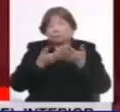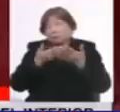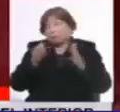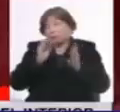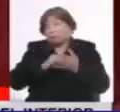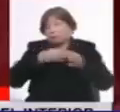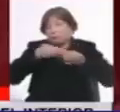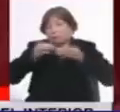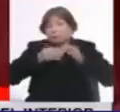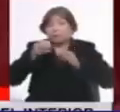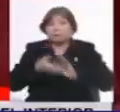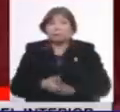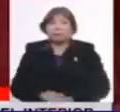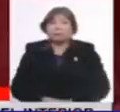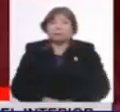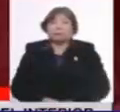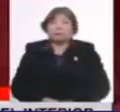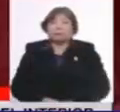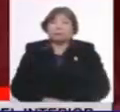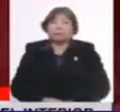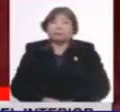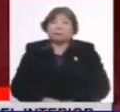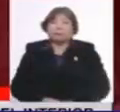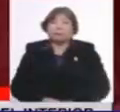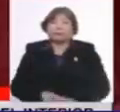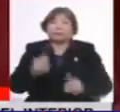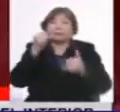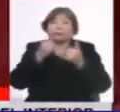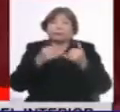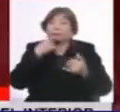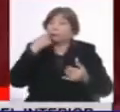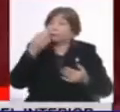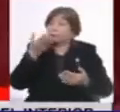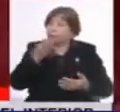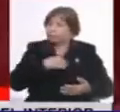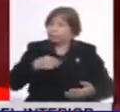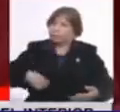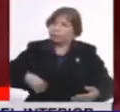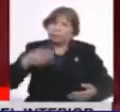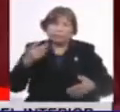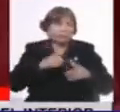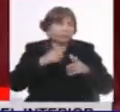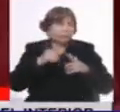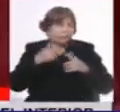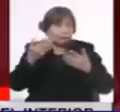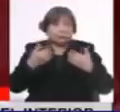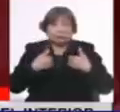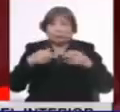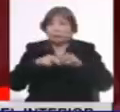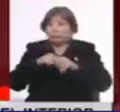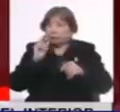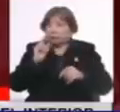supuesto, ampliamente, ¿no? Y finalmente yo le digo: ministro, entonces usted tiene que